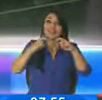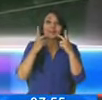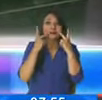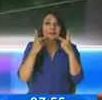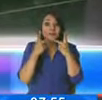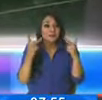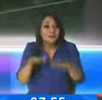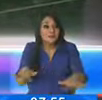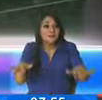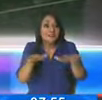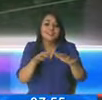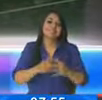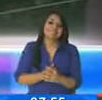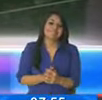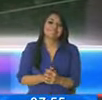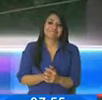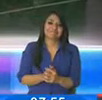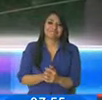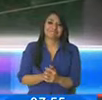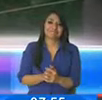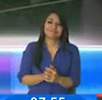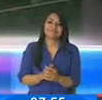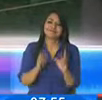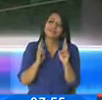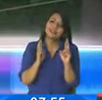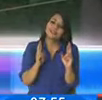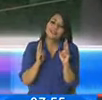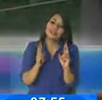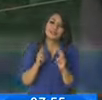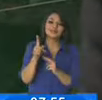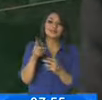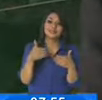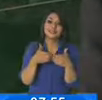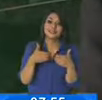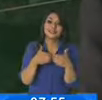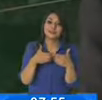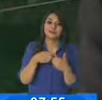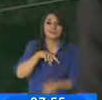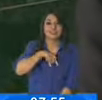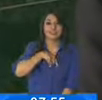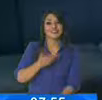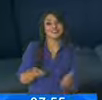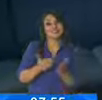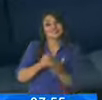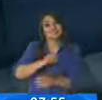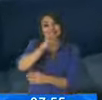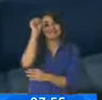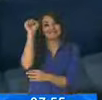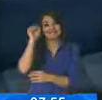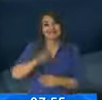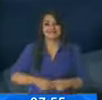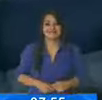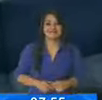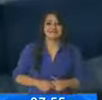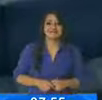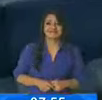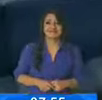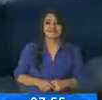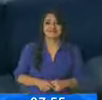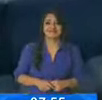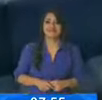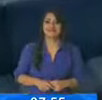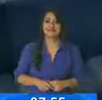público nuestro y esperando que algún día su equipo, el Deportivo Quito, vuelva a ser campeón. Informó